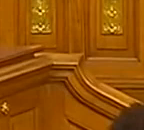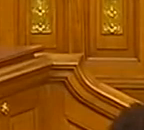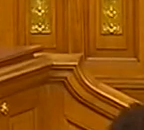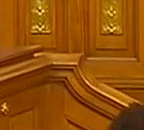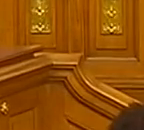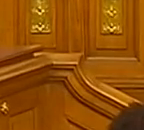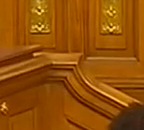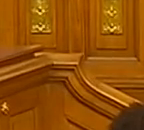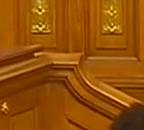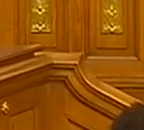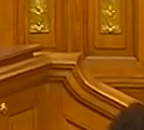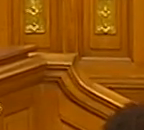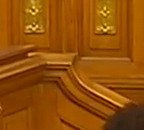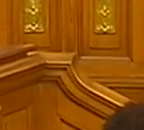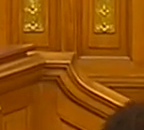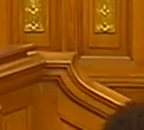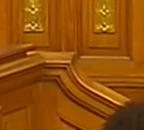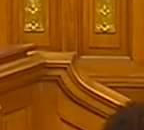humanos